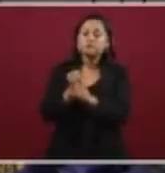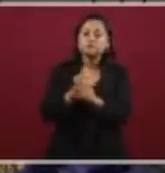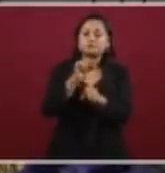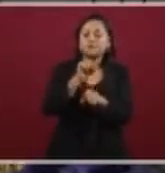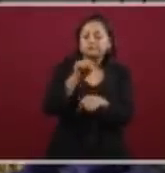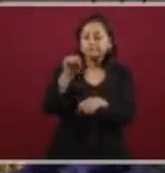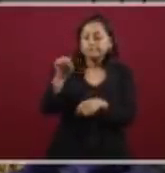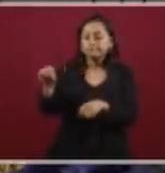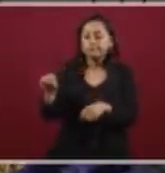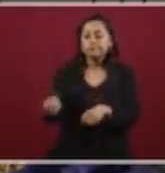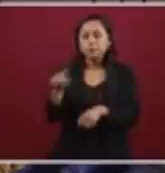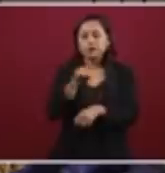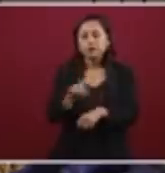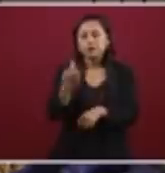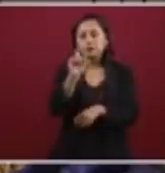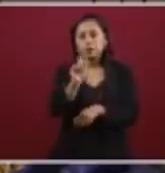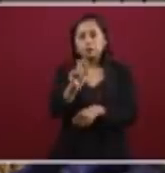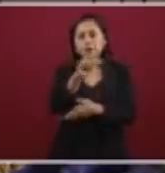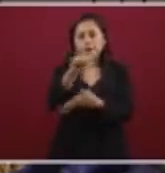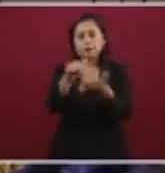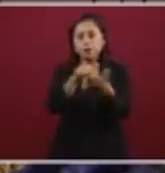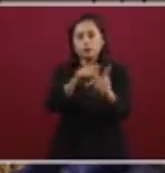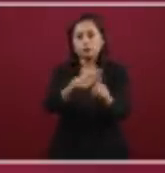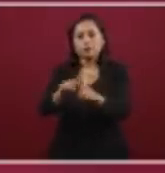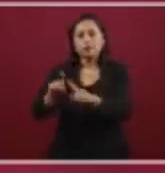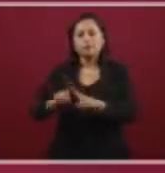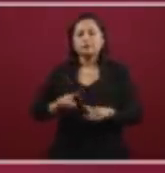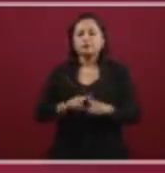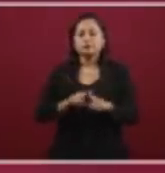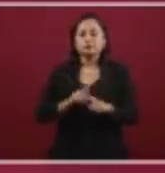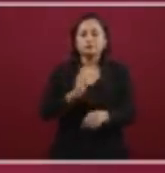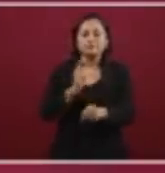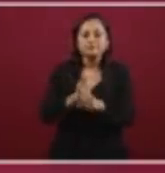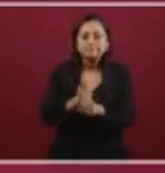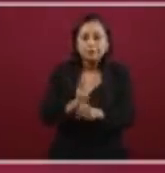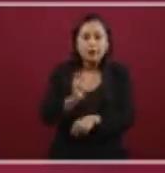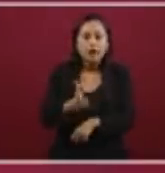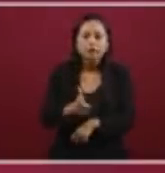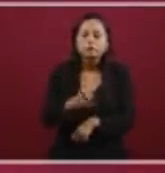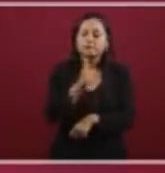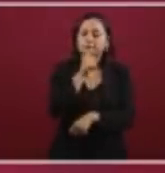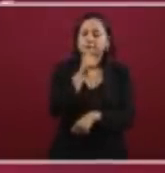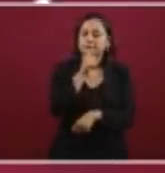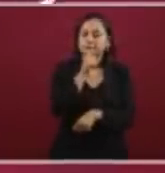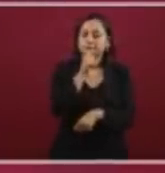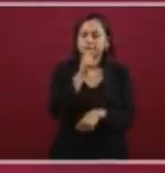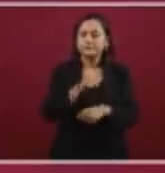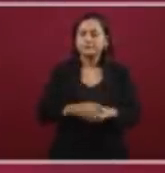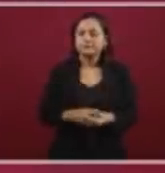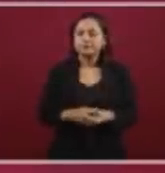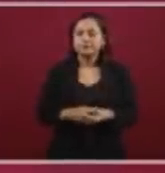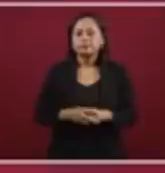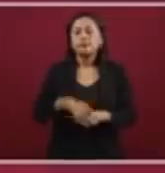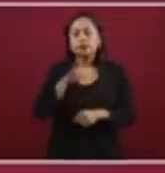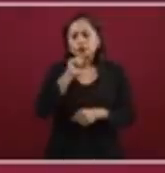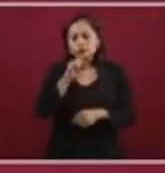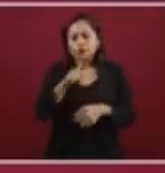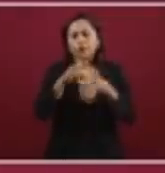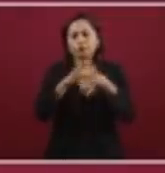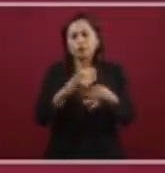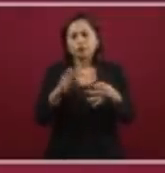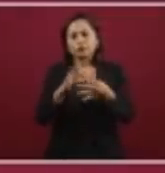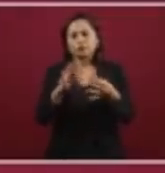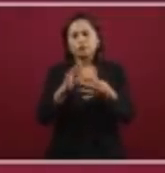y en ninguno de ellos hemos encontrado algún positivo y solamente haciendo una referencia de que estamos haciendo el seguimiento